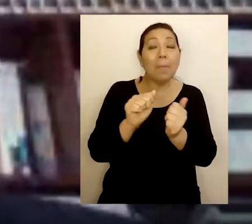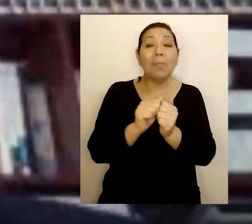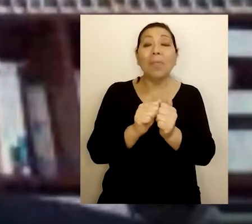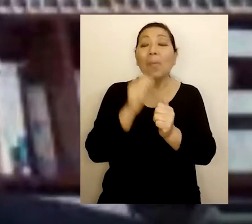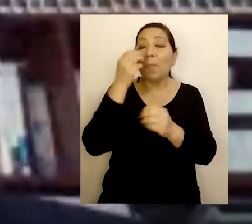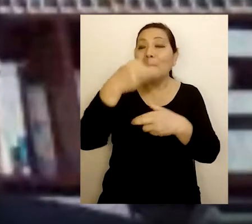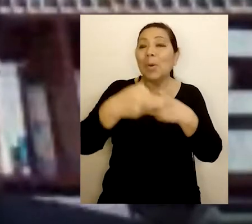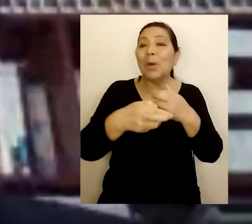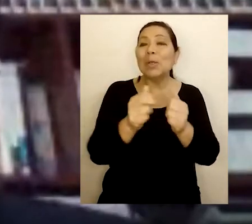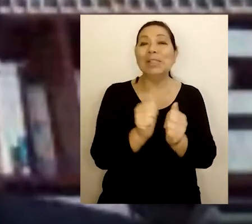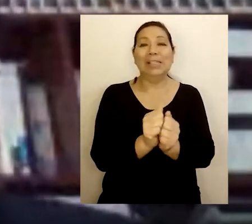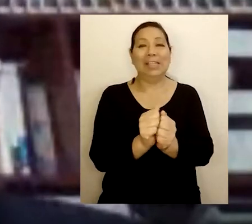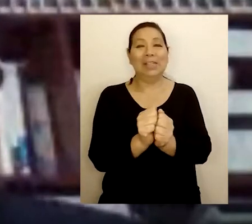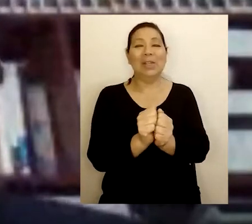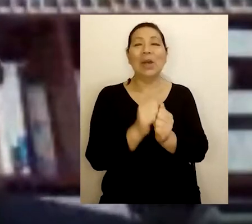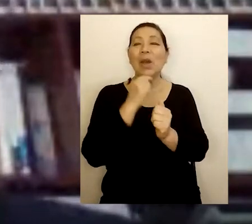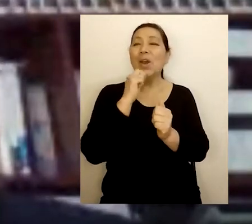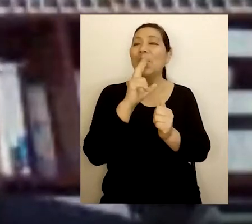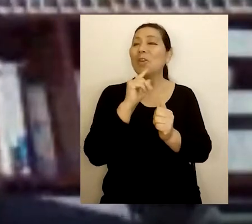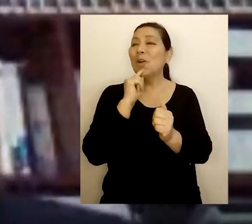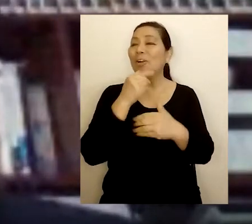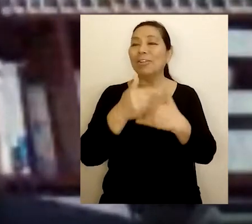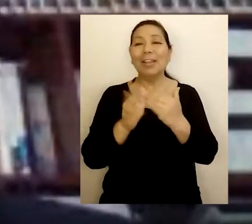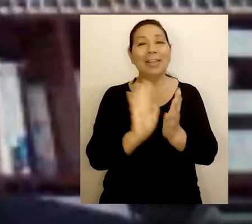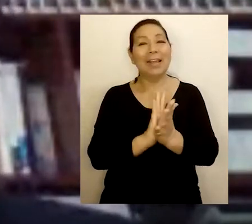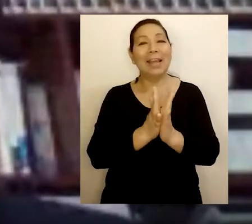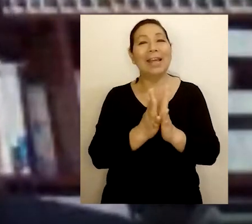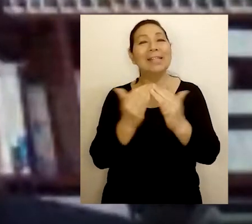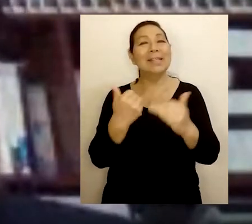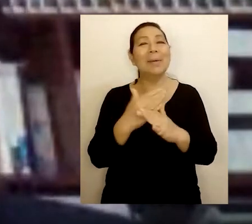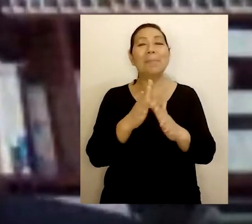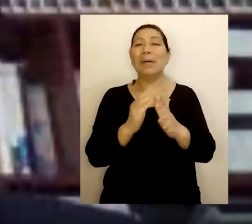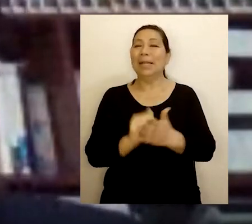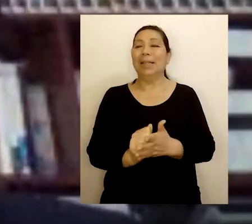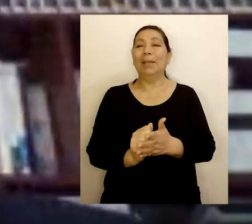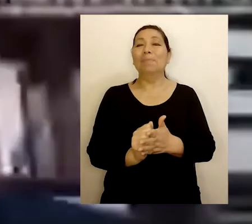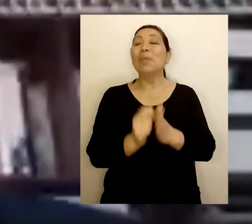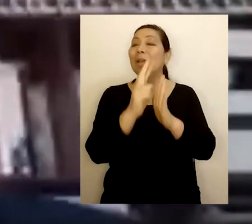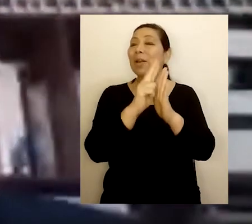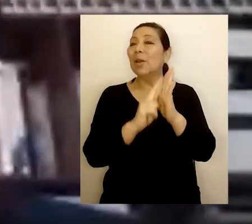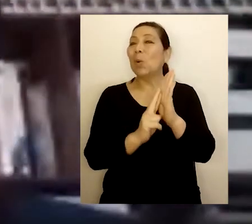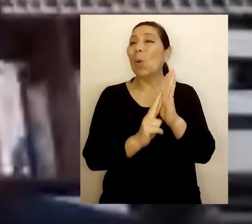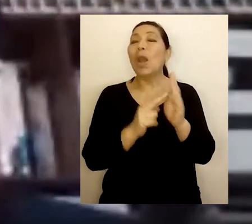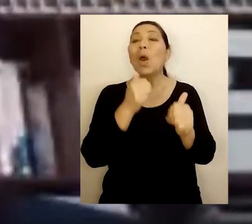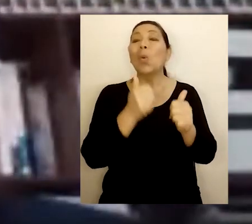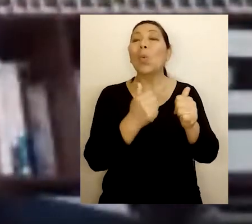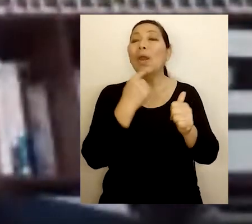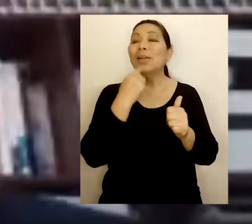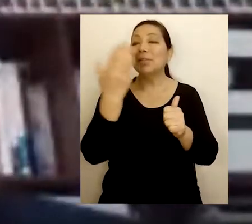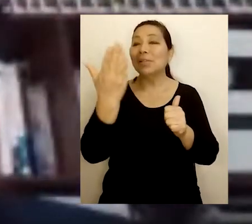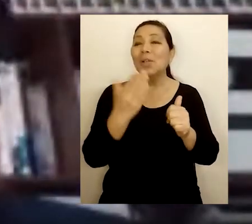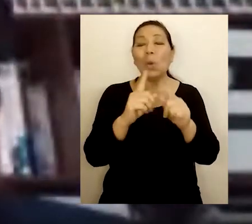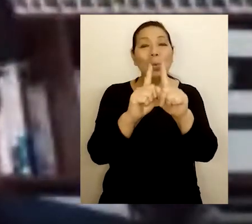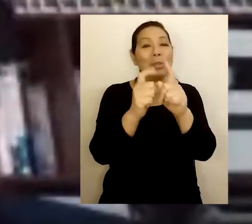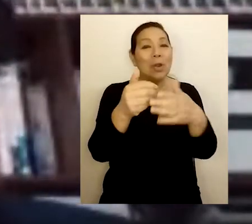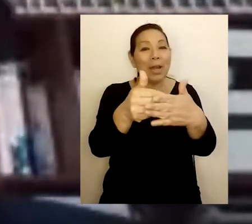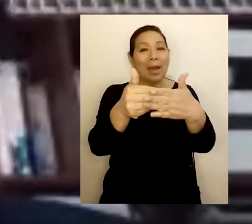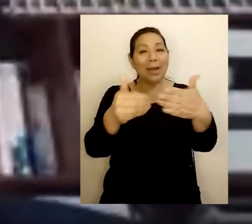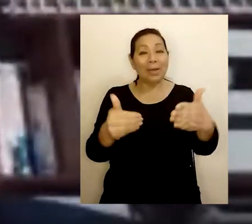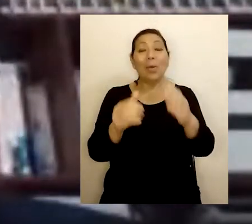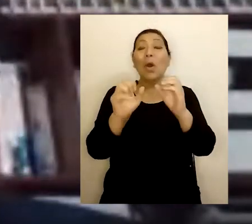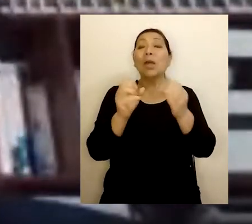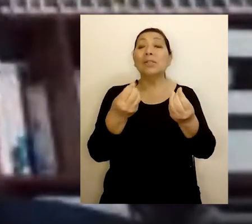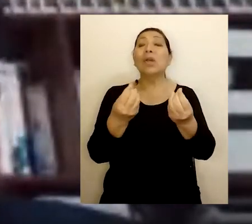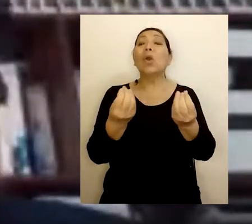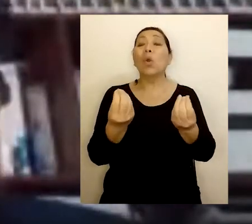violándose el debido proceso al no haberse trasladado a esta parte el recurso mediante el cual se deducía la cuestión previa,